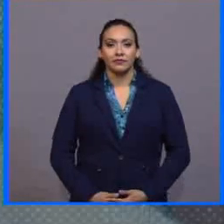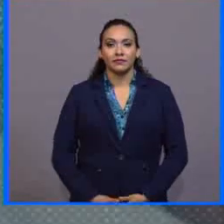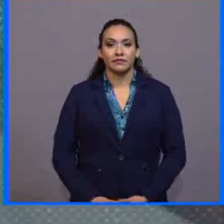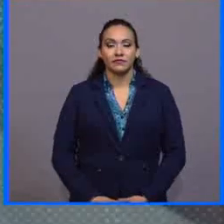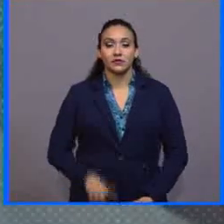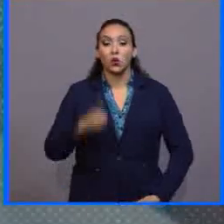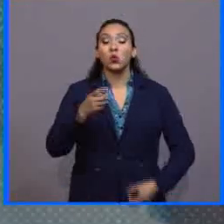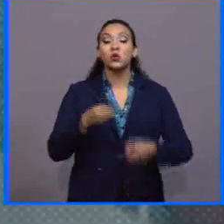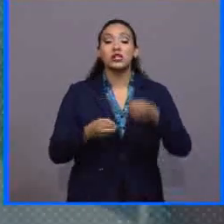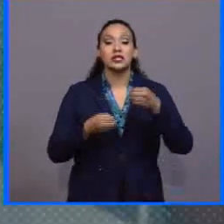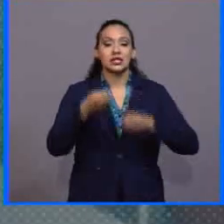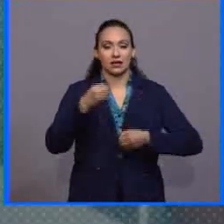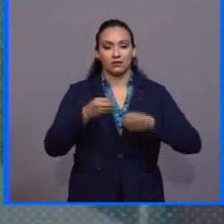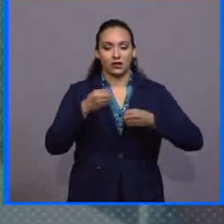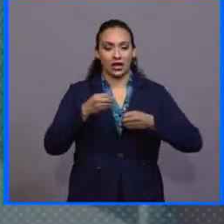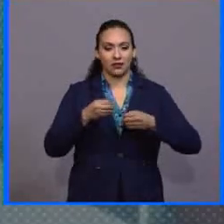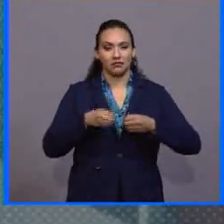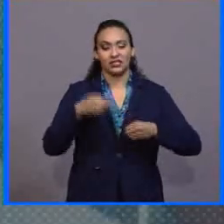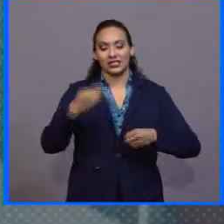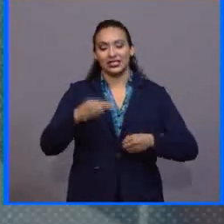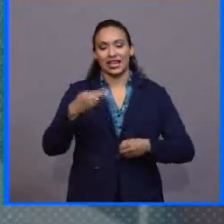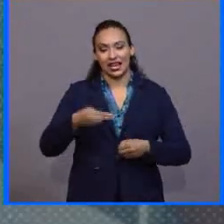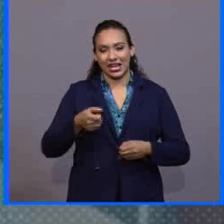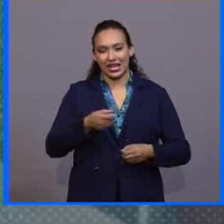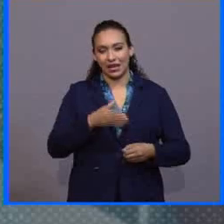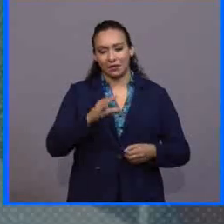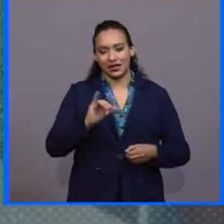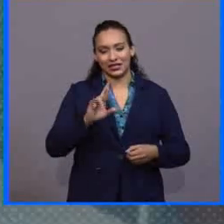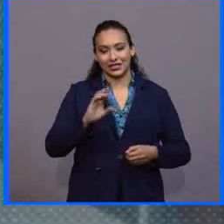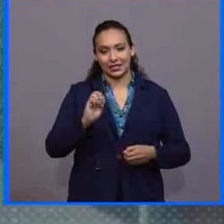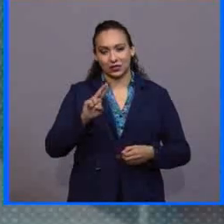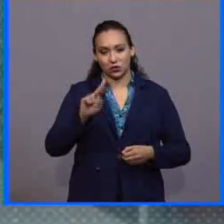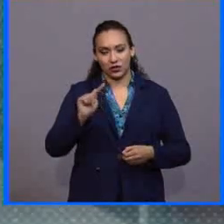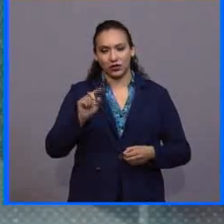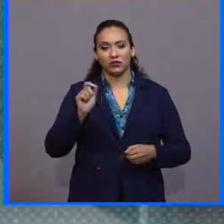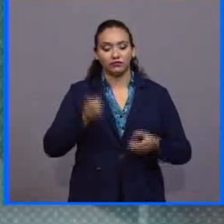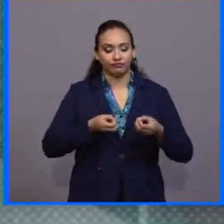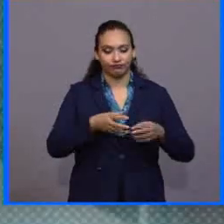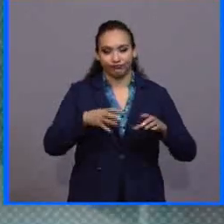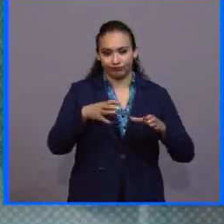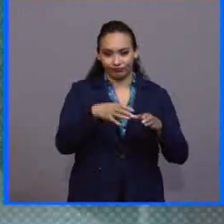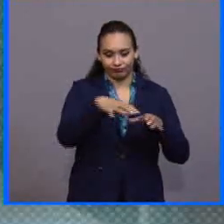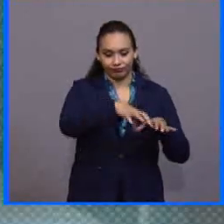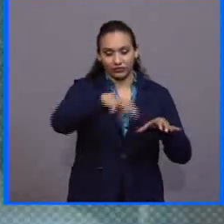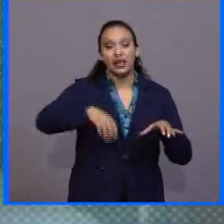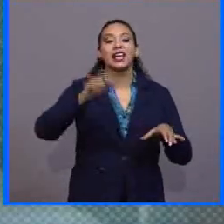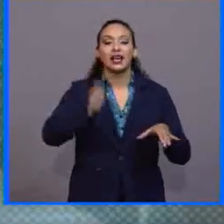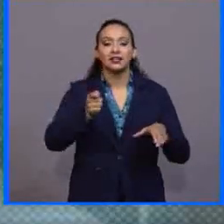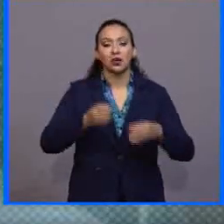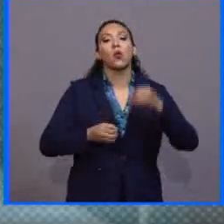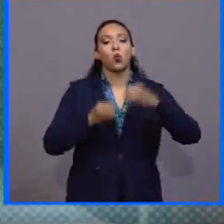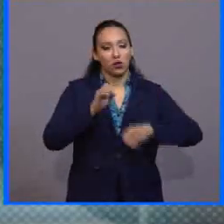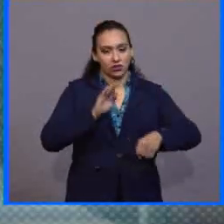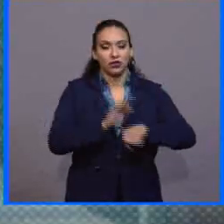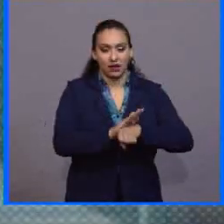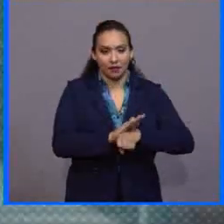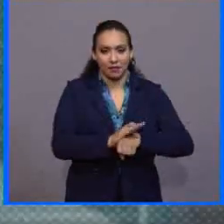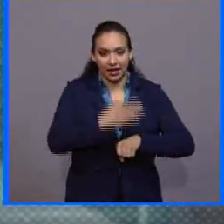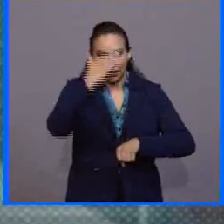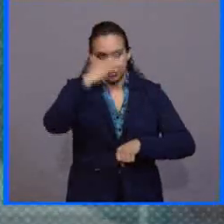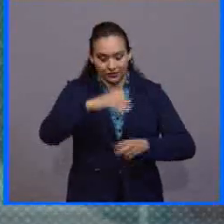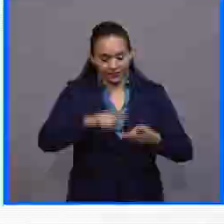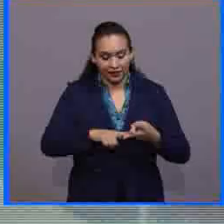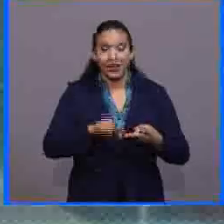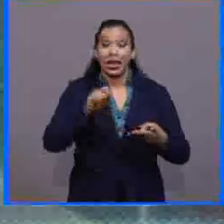Un tribunal colegiado de circuito no solo conoce de juicios de amparo directo, también resuelve medios